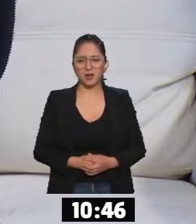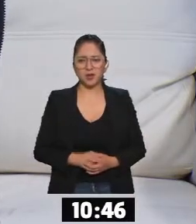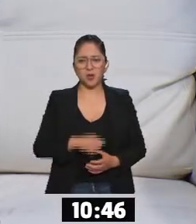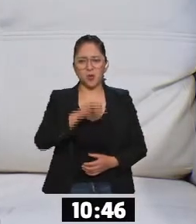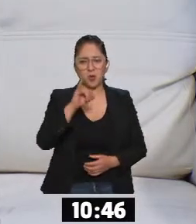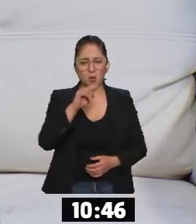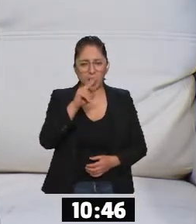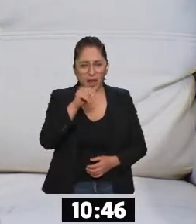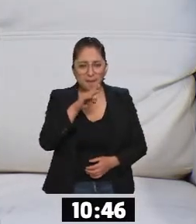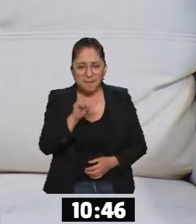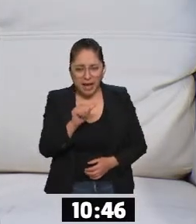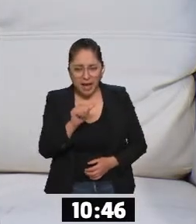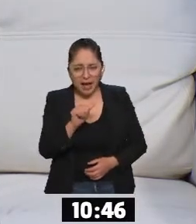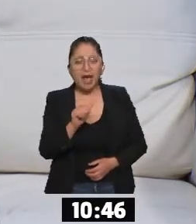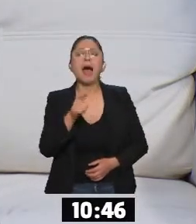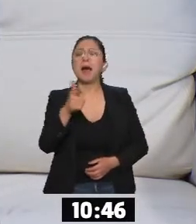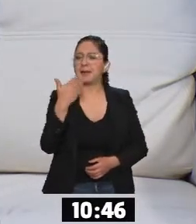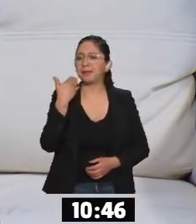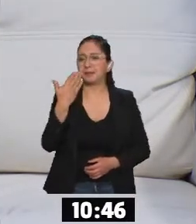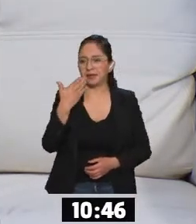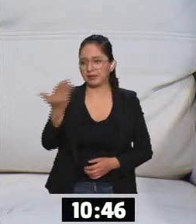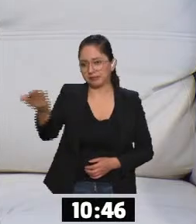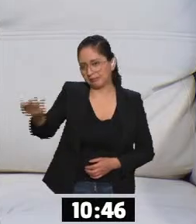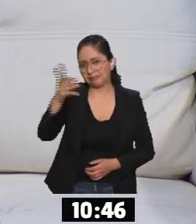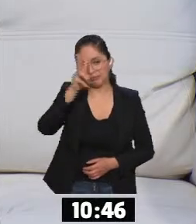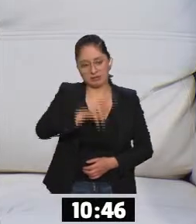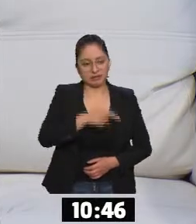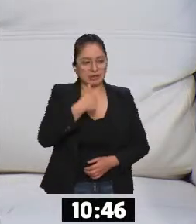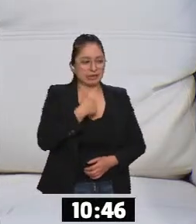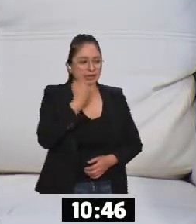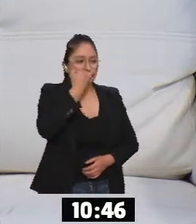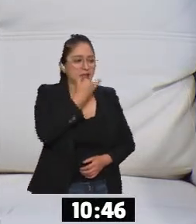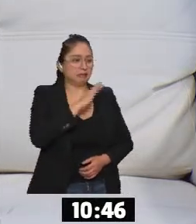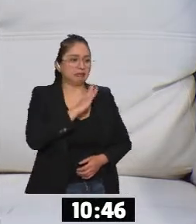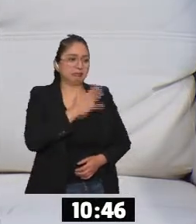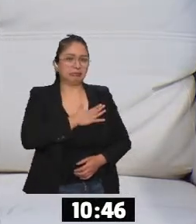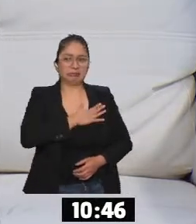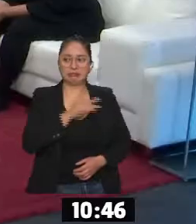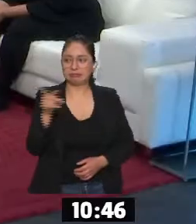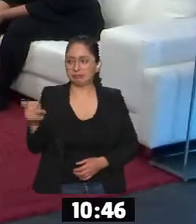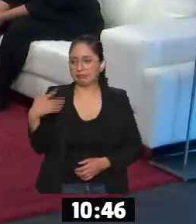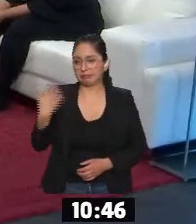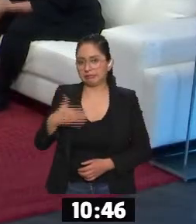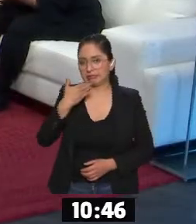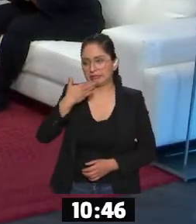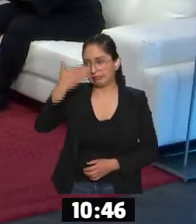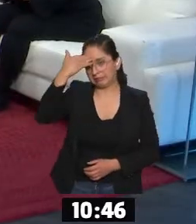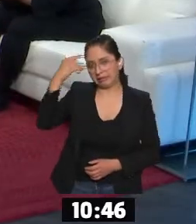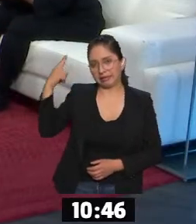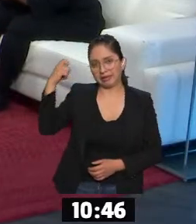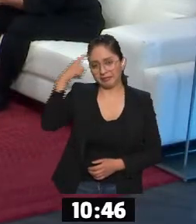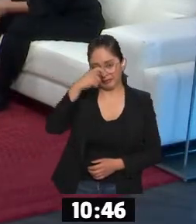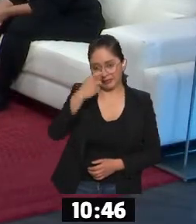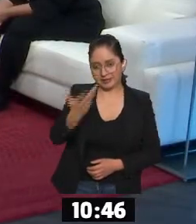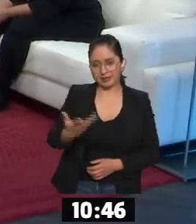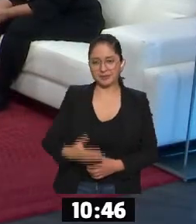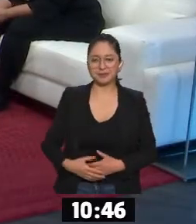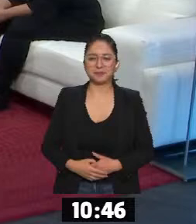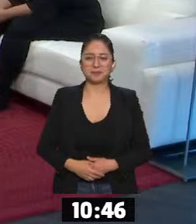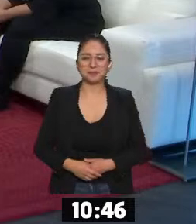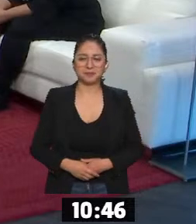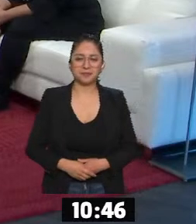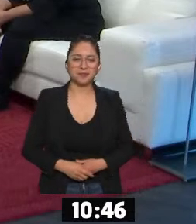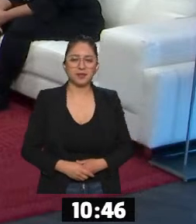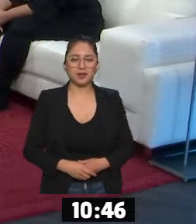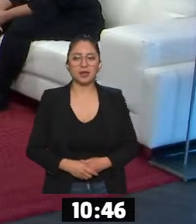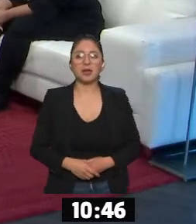O sea, es que, lo que lo pronuncie ya, no señora. hablo ni español lo yo, quiere señor. pronunciar usted. Platícanos el Año Nuevo, por favor. No, es que en el árabe el H sí tiene